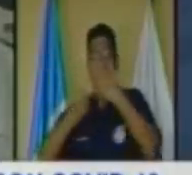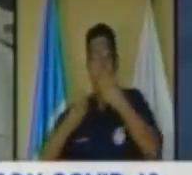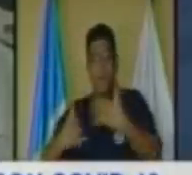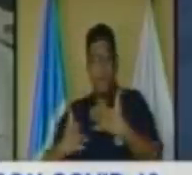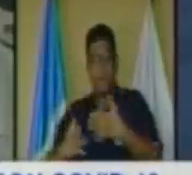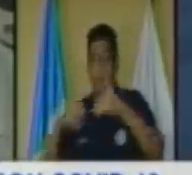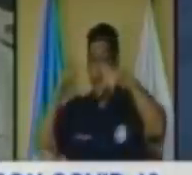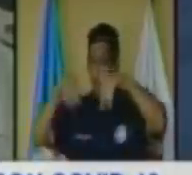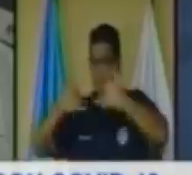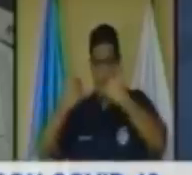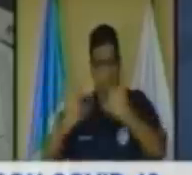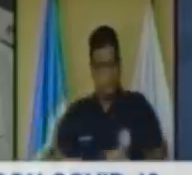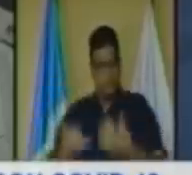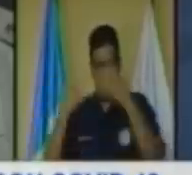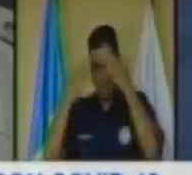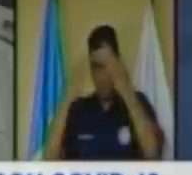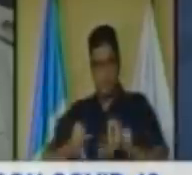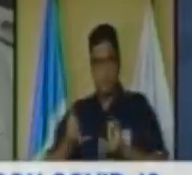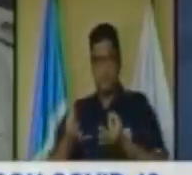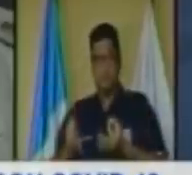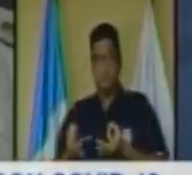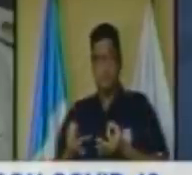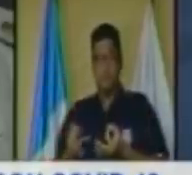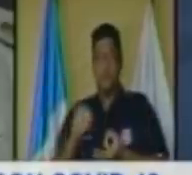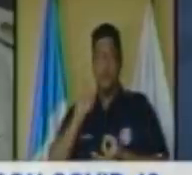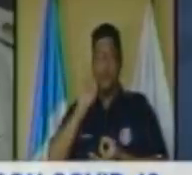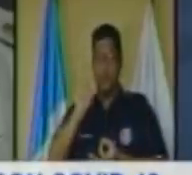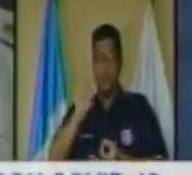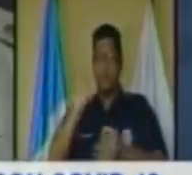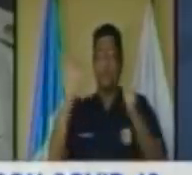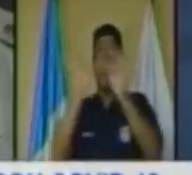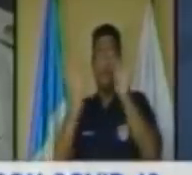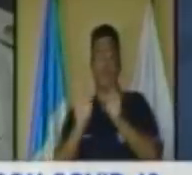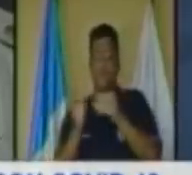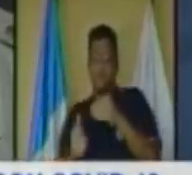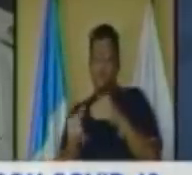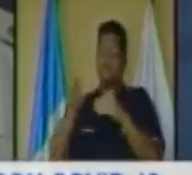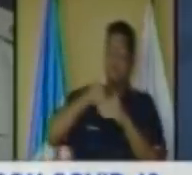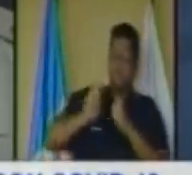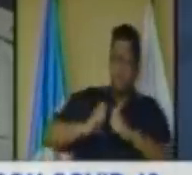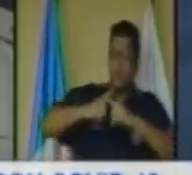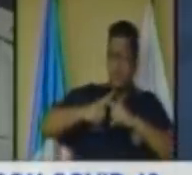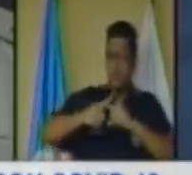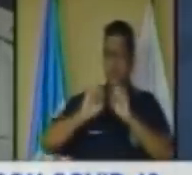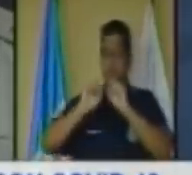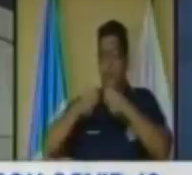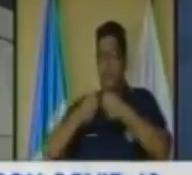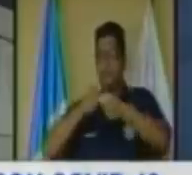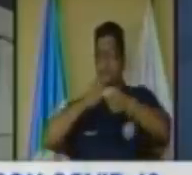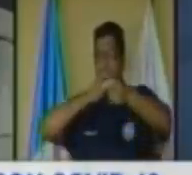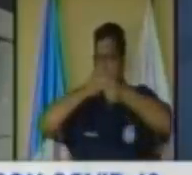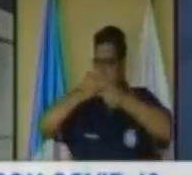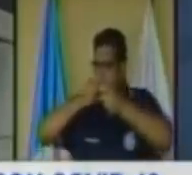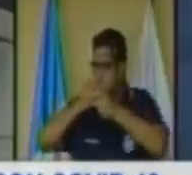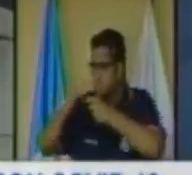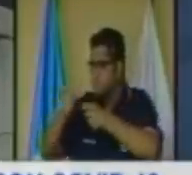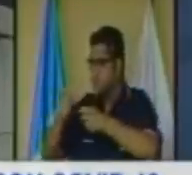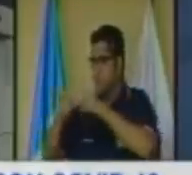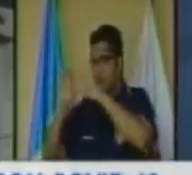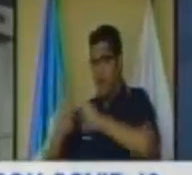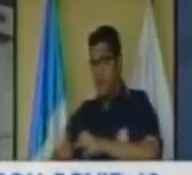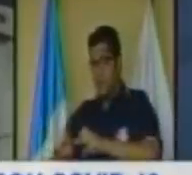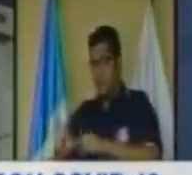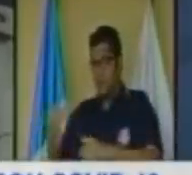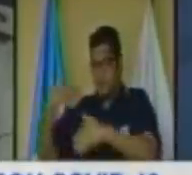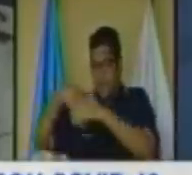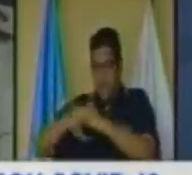establecido a partir de hoy al mediodía un filtro adicional. Después de que los pasajeros